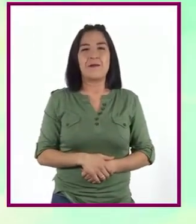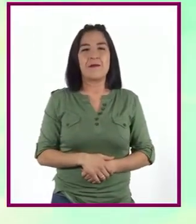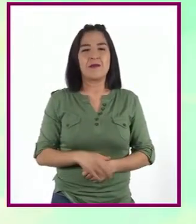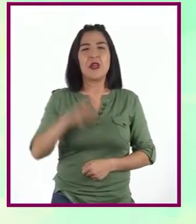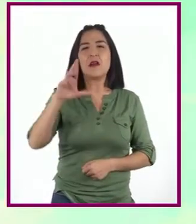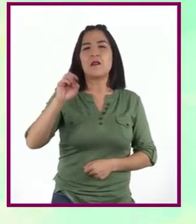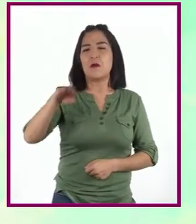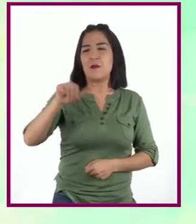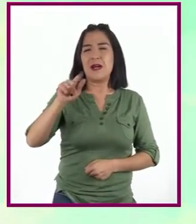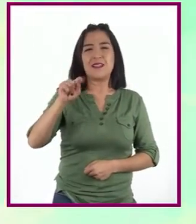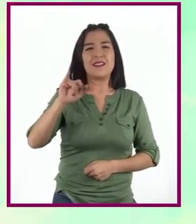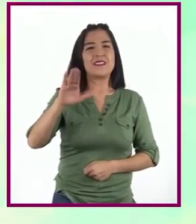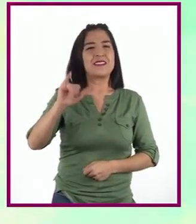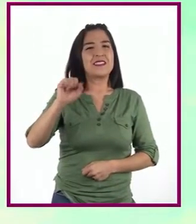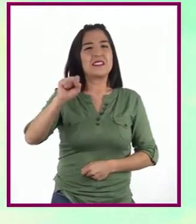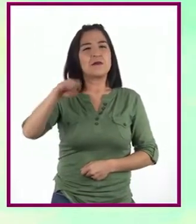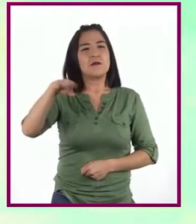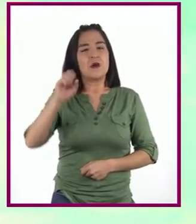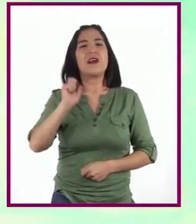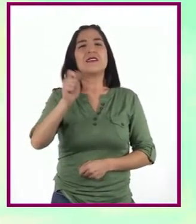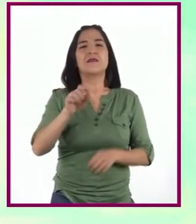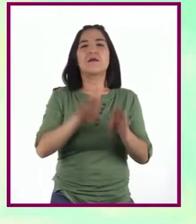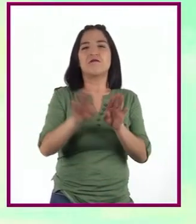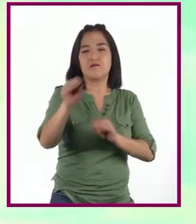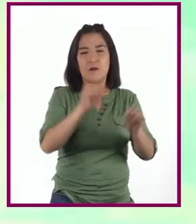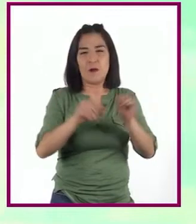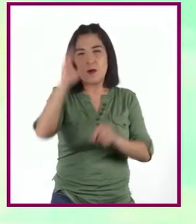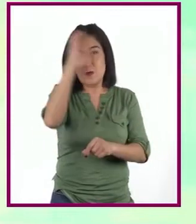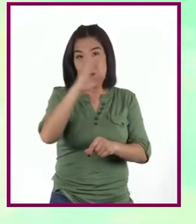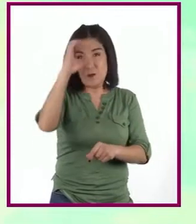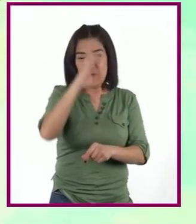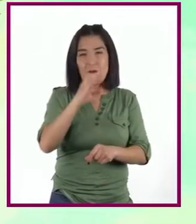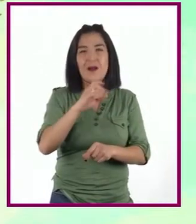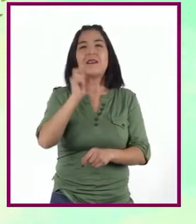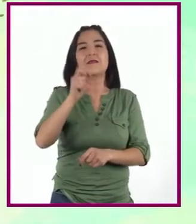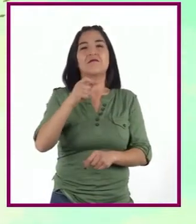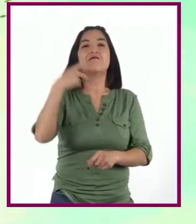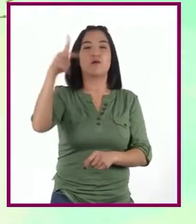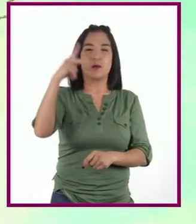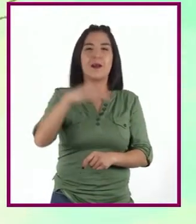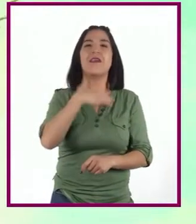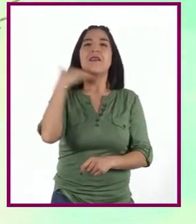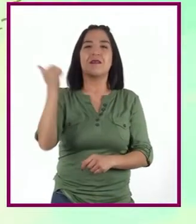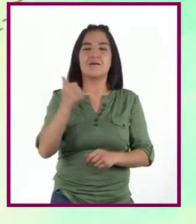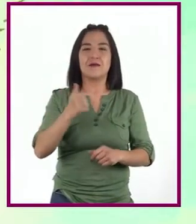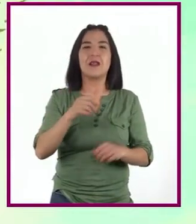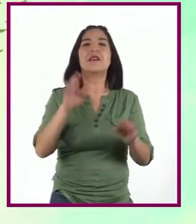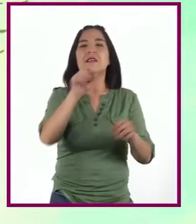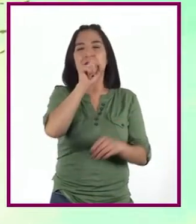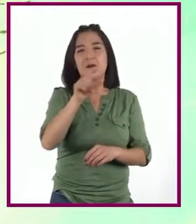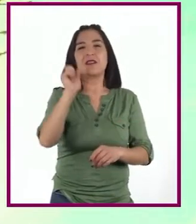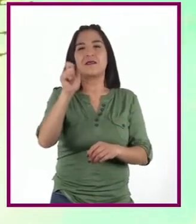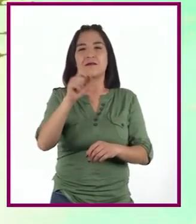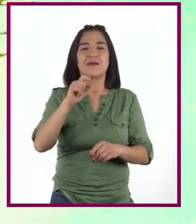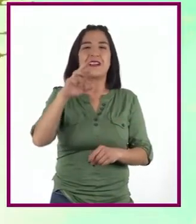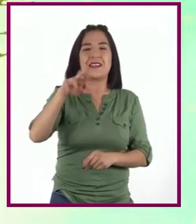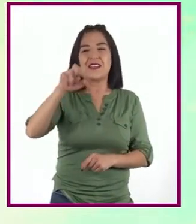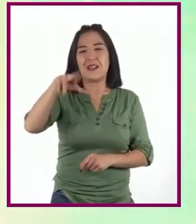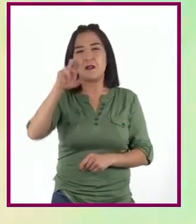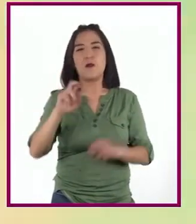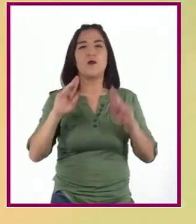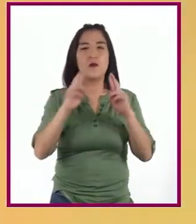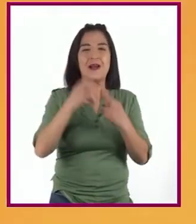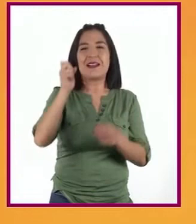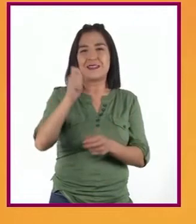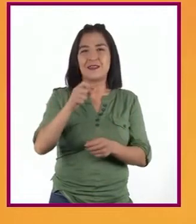El romanticismo es un movimiento cultural que se originó en Alemania y en Reino Unido a finales del siglo